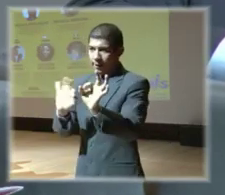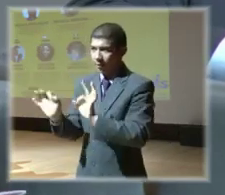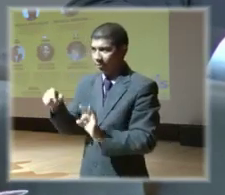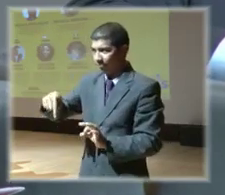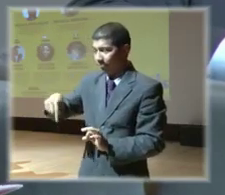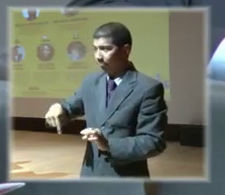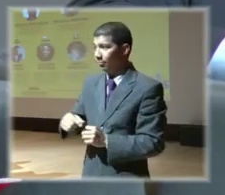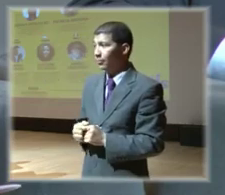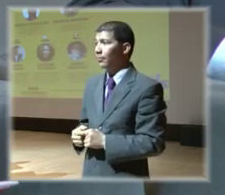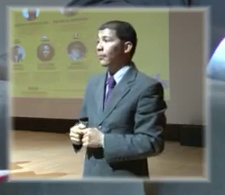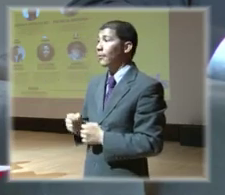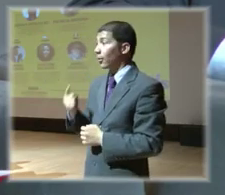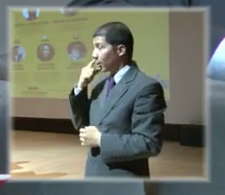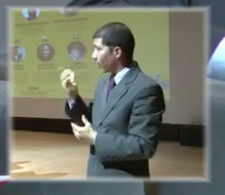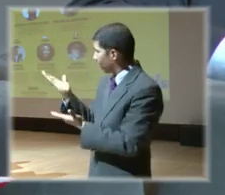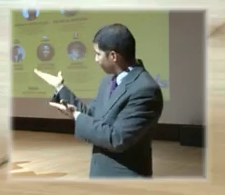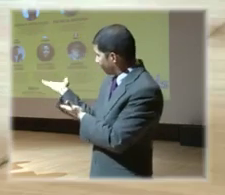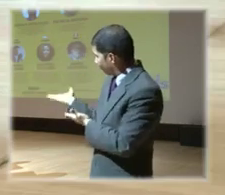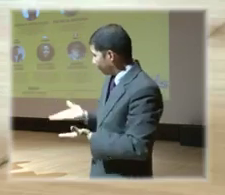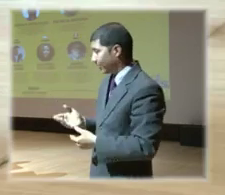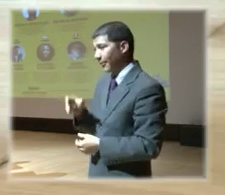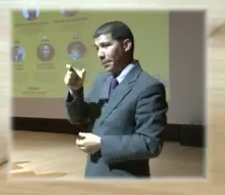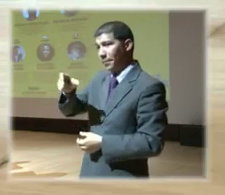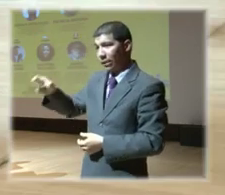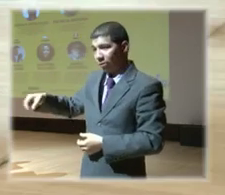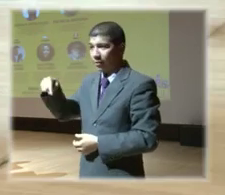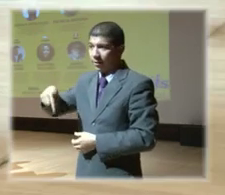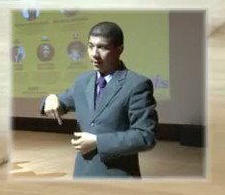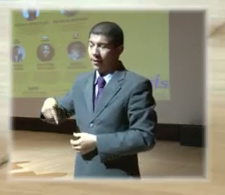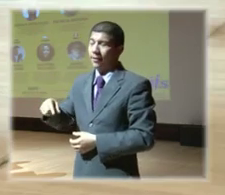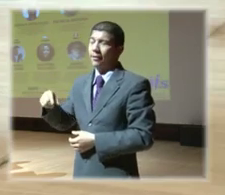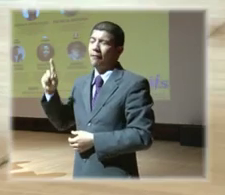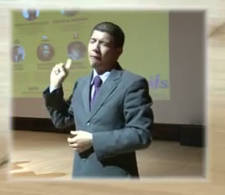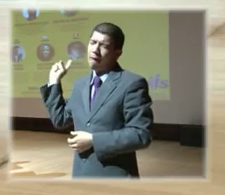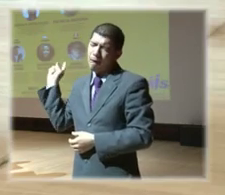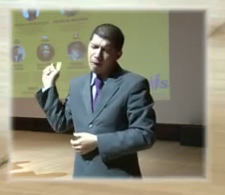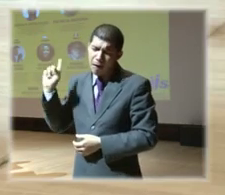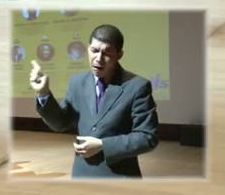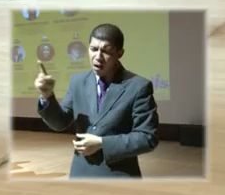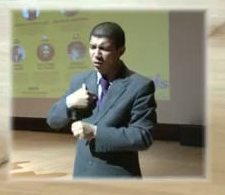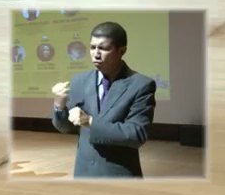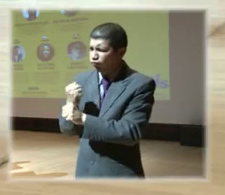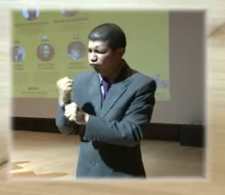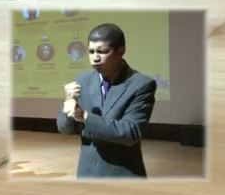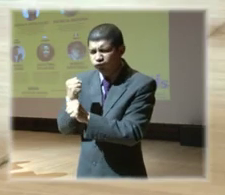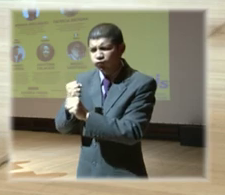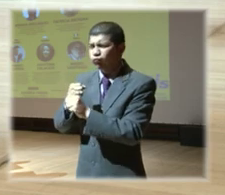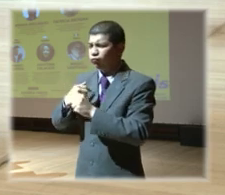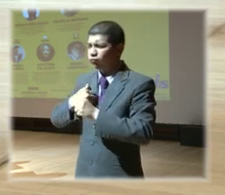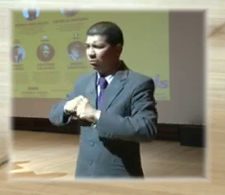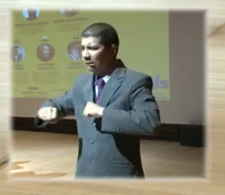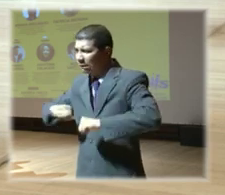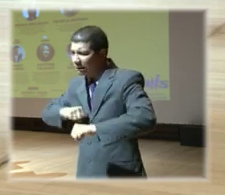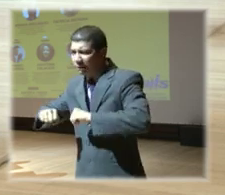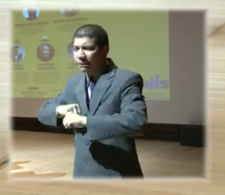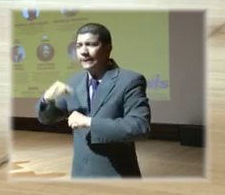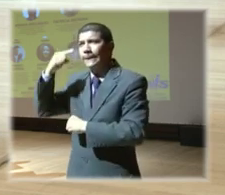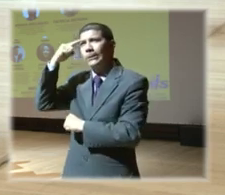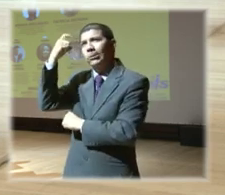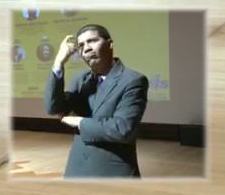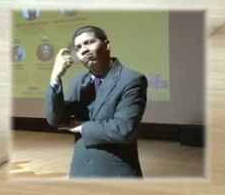a estas maravillosas y brillantes personas de la región, que durante años han dedicado gran parte de su trabajo y energía a